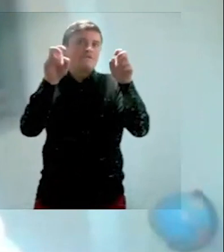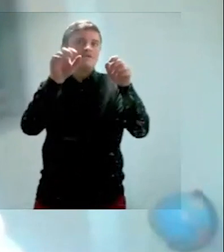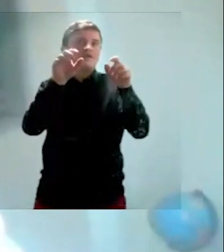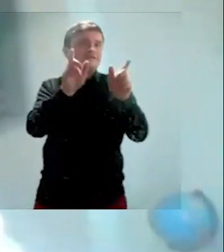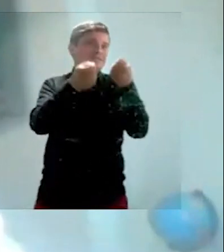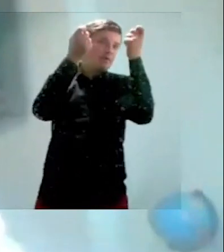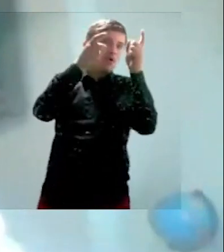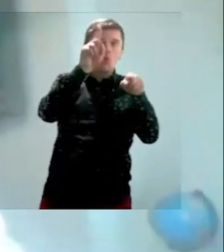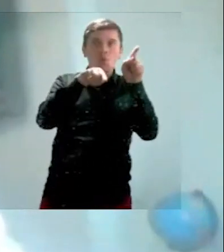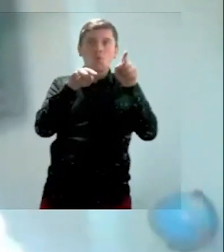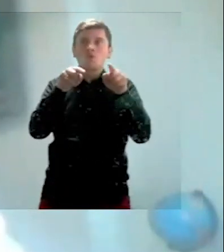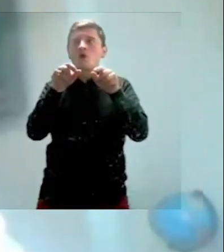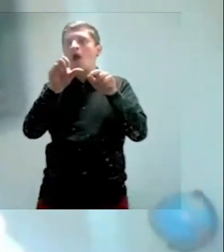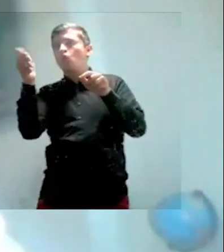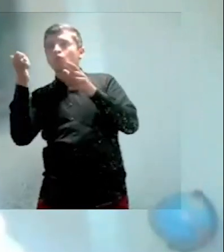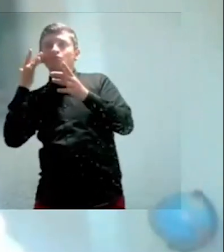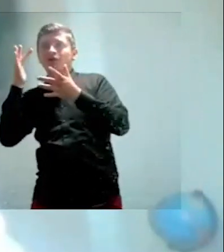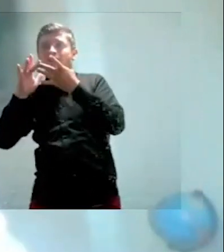cumple.